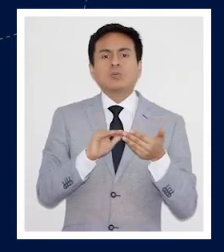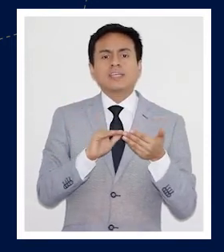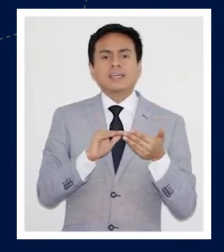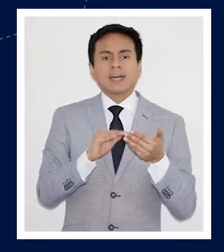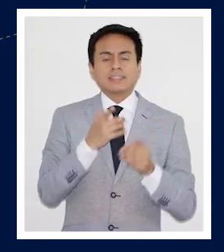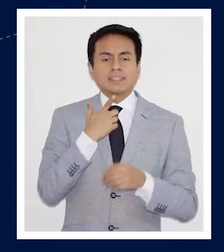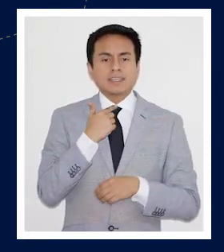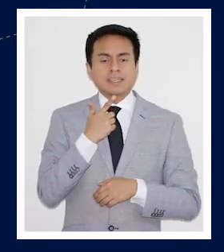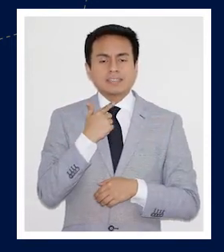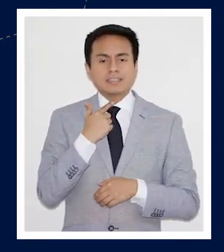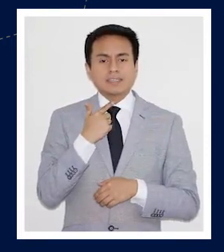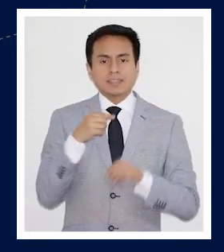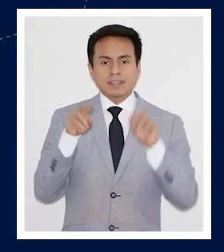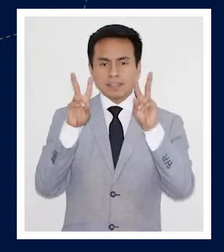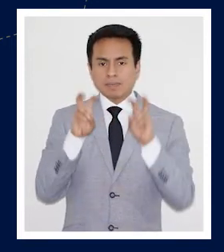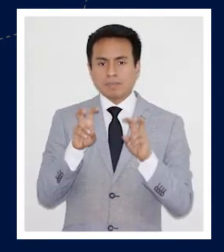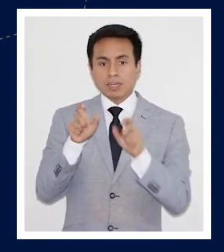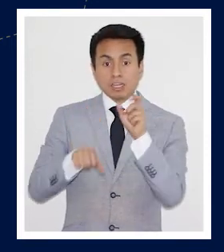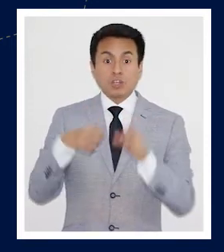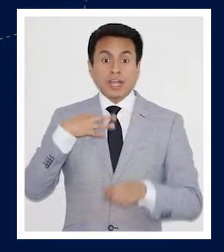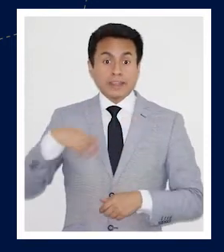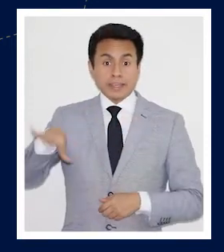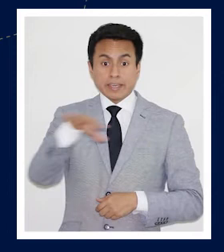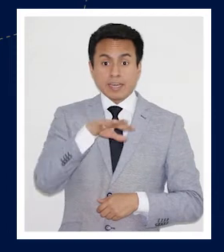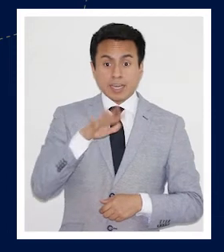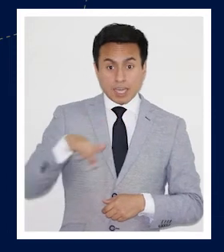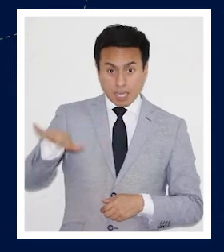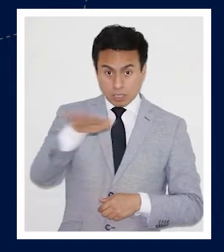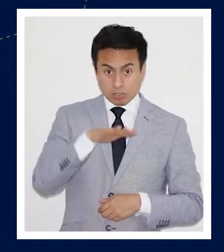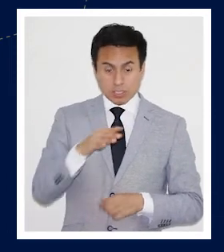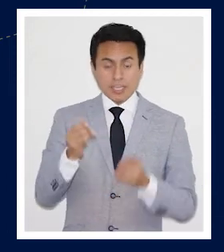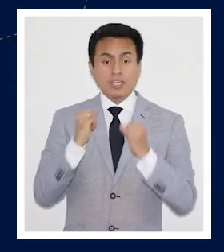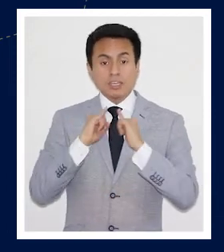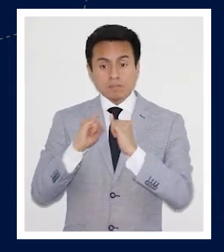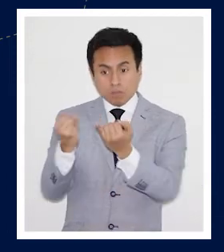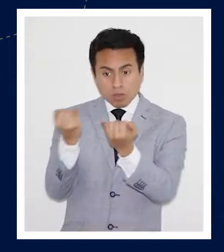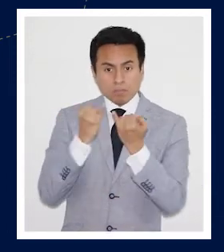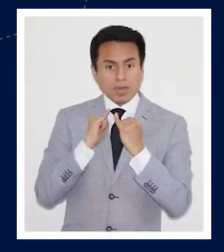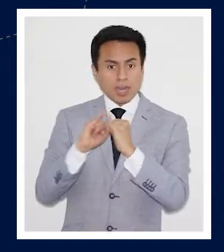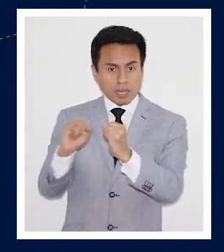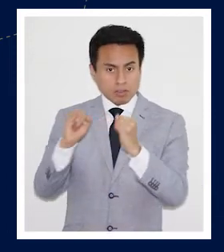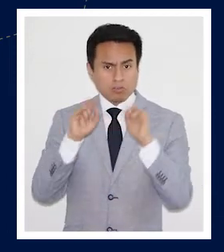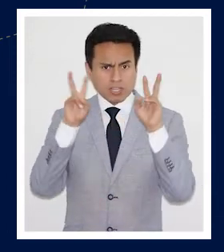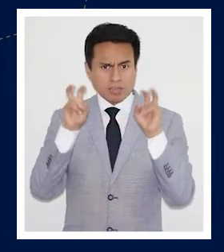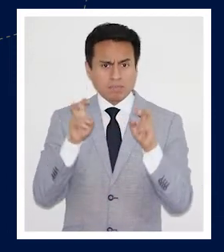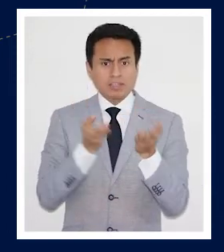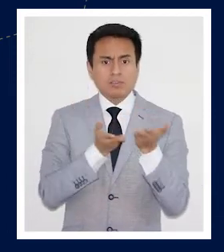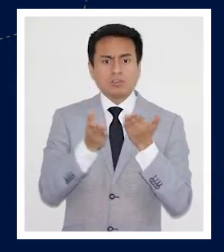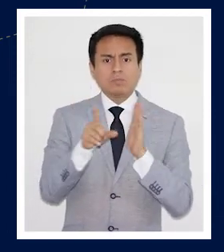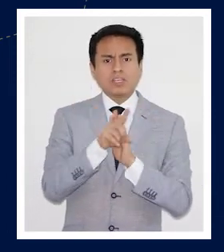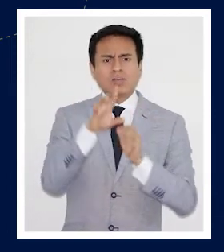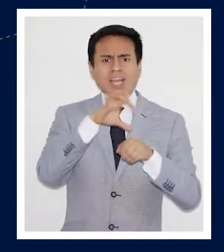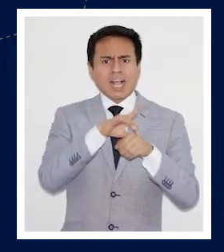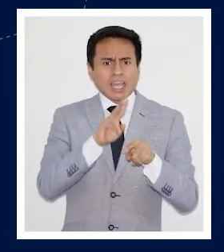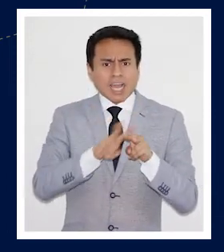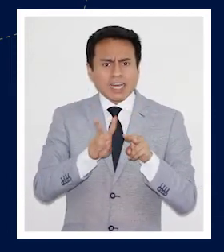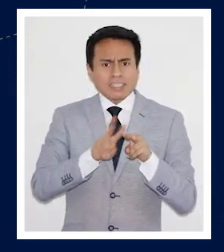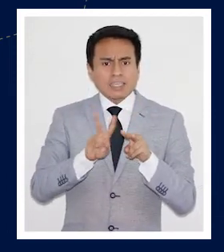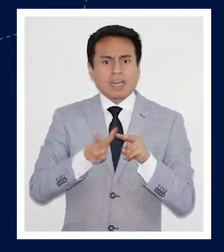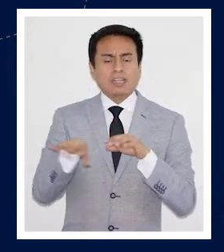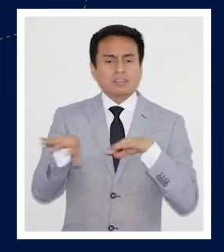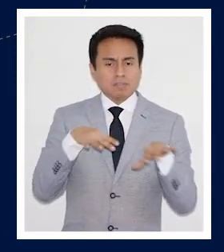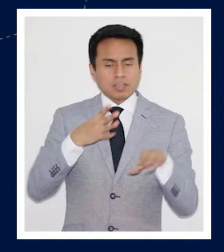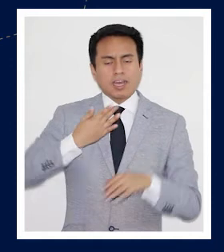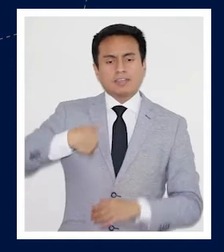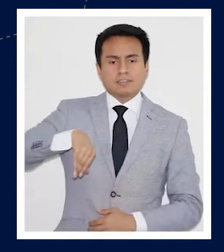la comunidad se interese en nuestros temas, la ciudadanía esté informada sobre lo que hace el servicio médico legal a